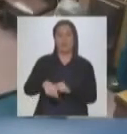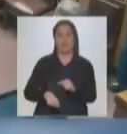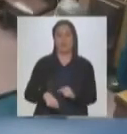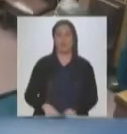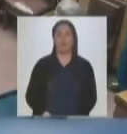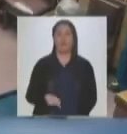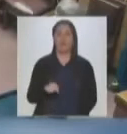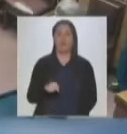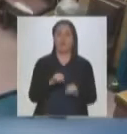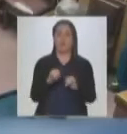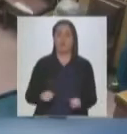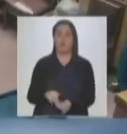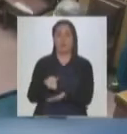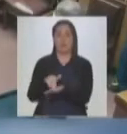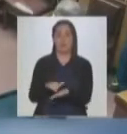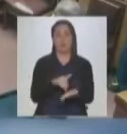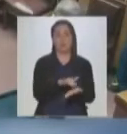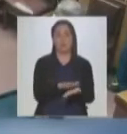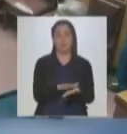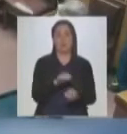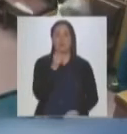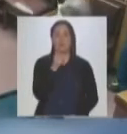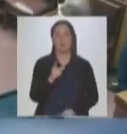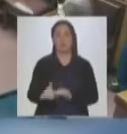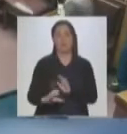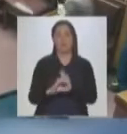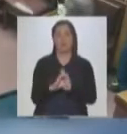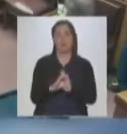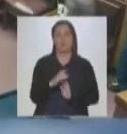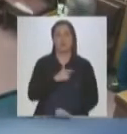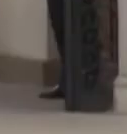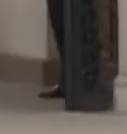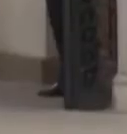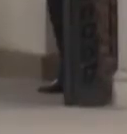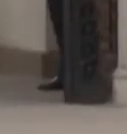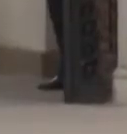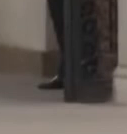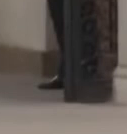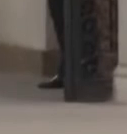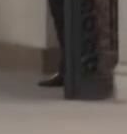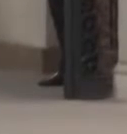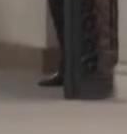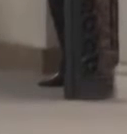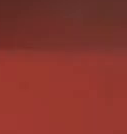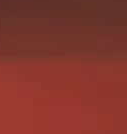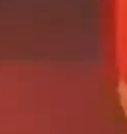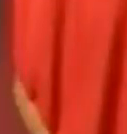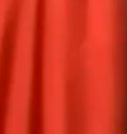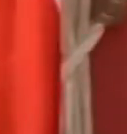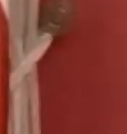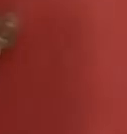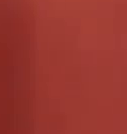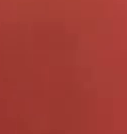de Piñera ante el electorado chileno? Por el suelo. Yo diría que los niveles de apoyo de Sebastián